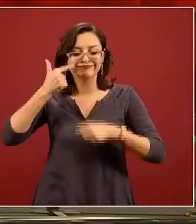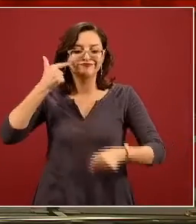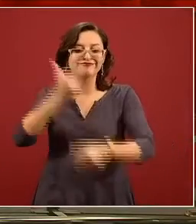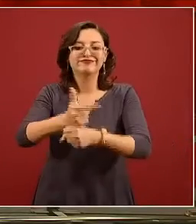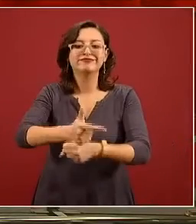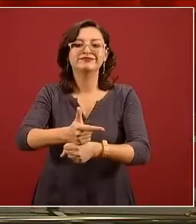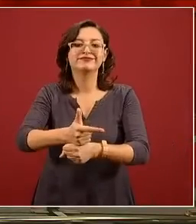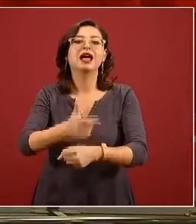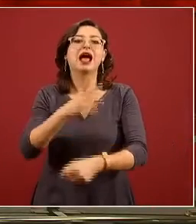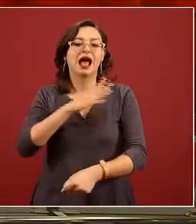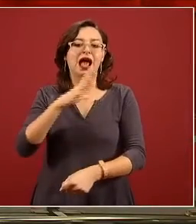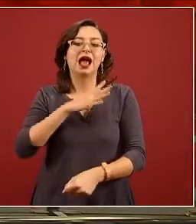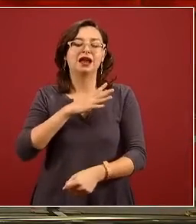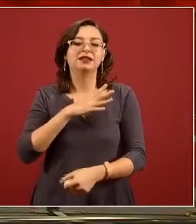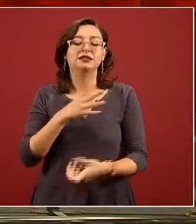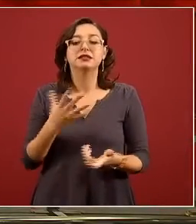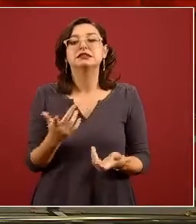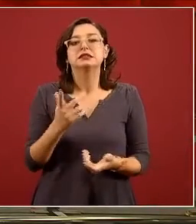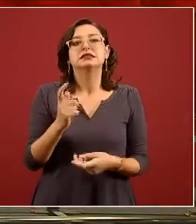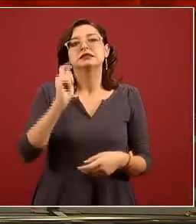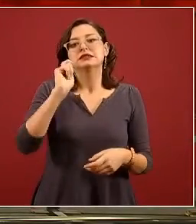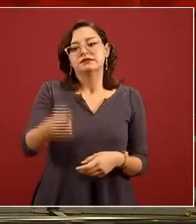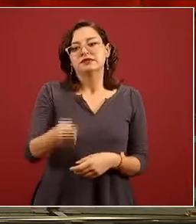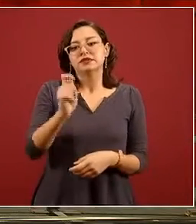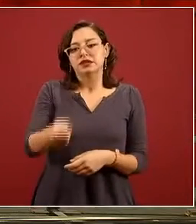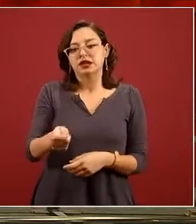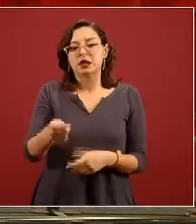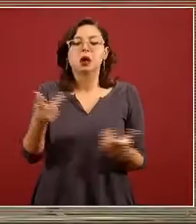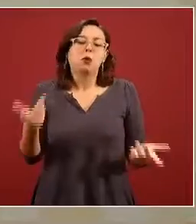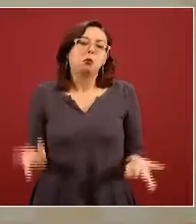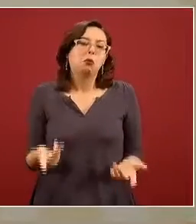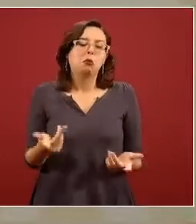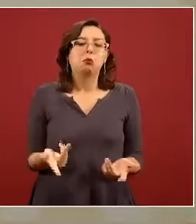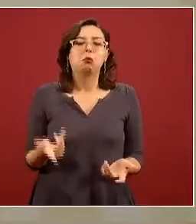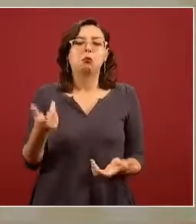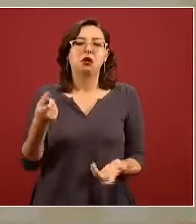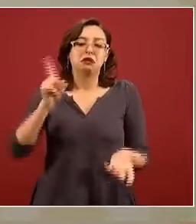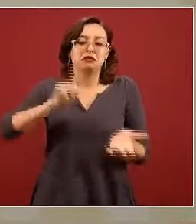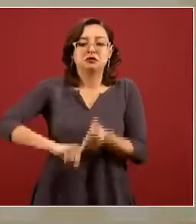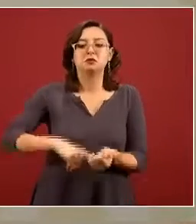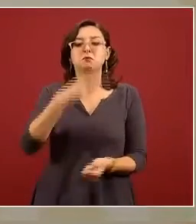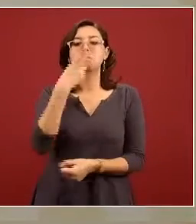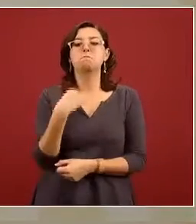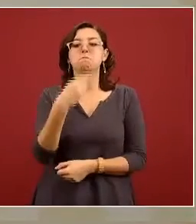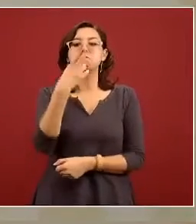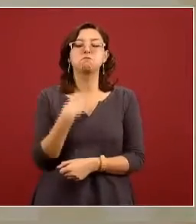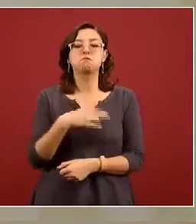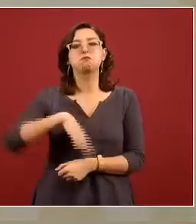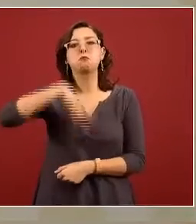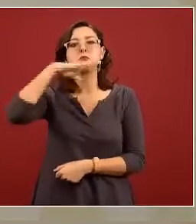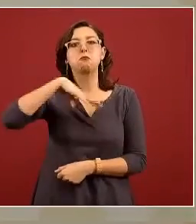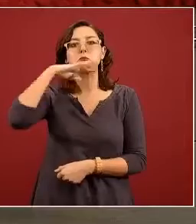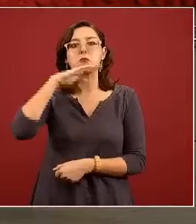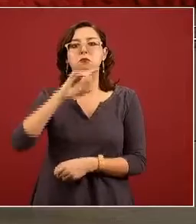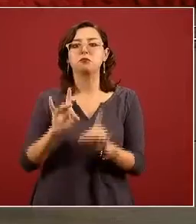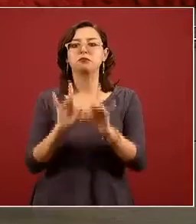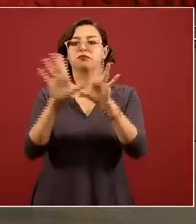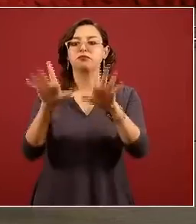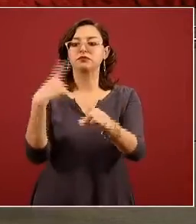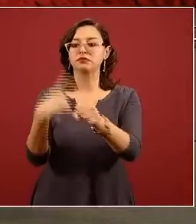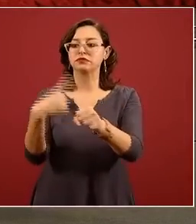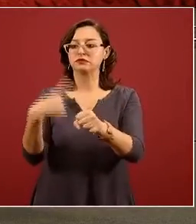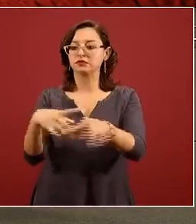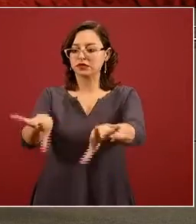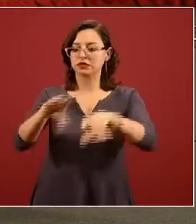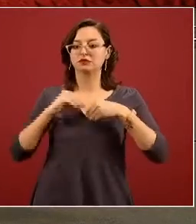raro que una enfermedad aguda devele una enfermedad crónica para la que no se tenía conocimiento.